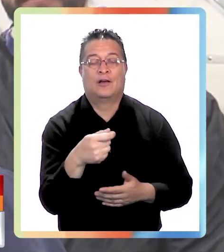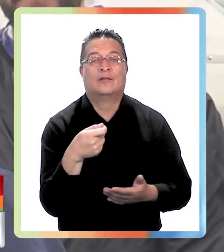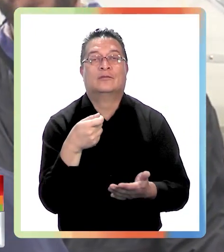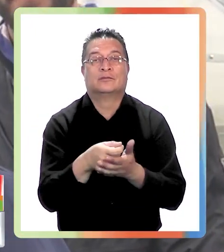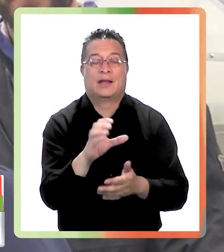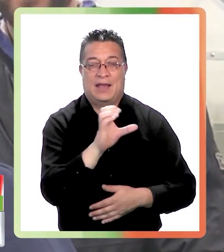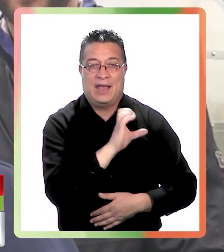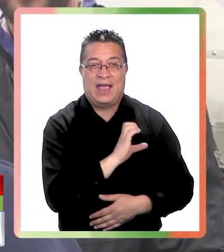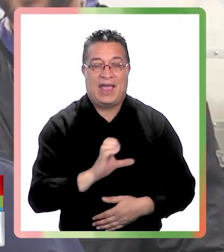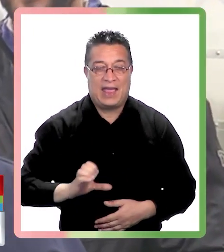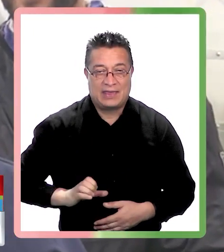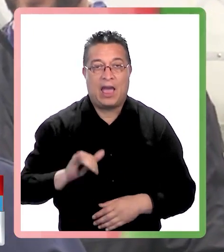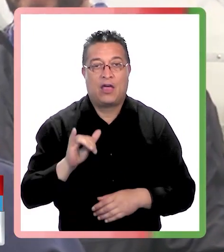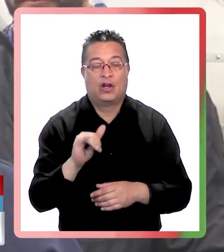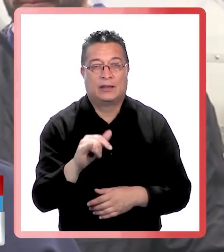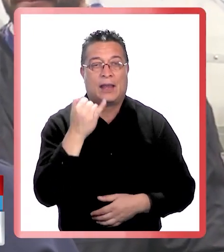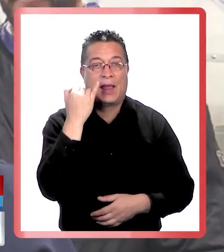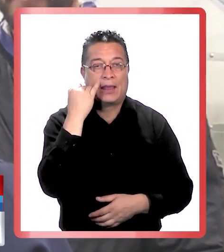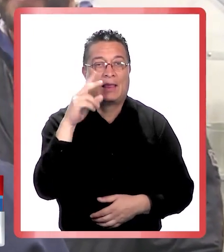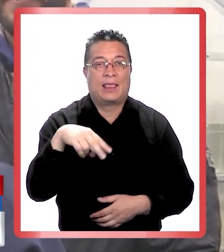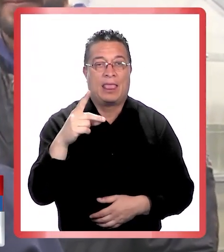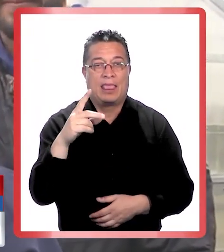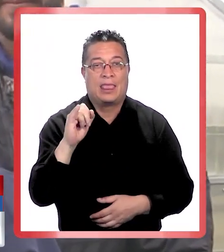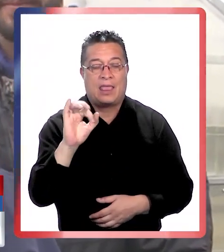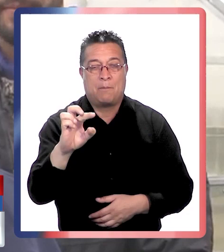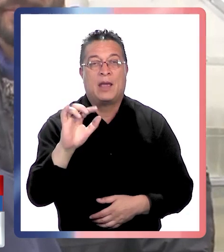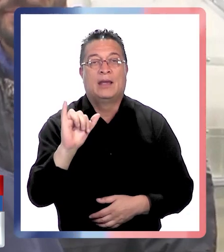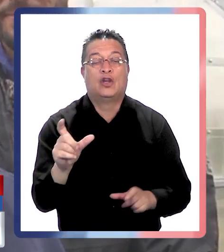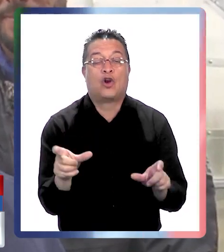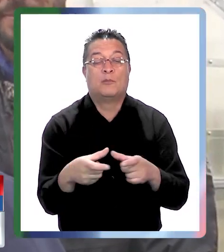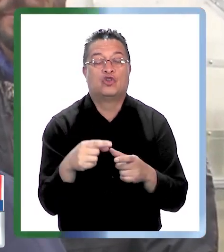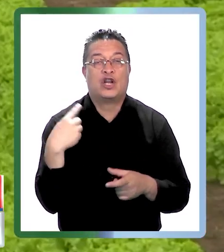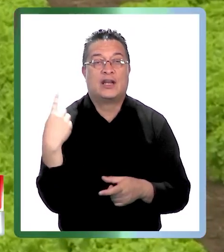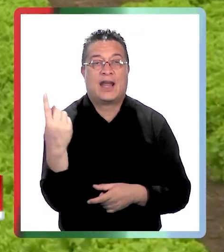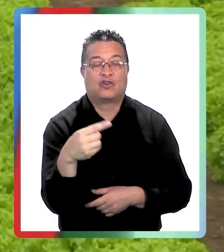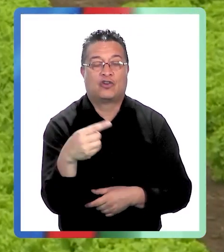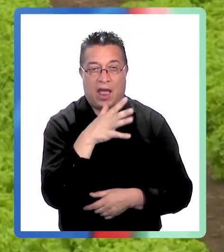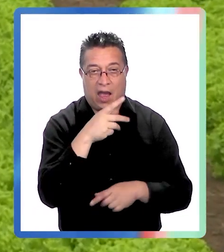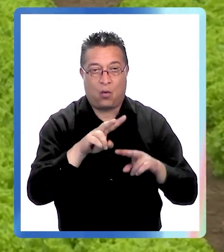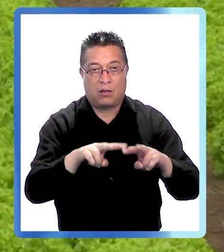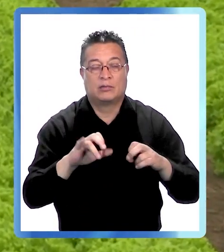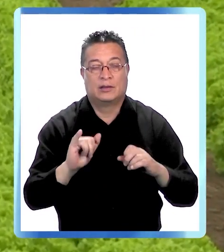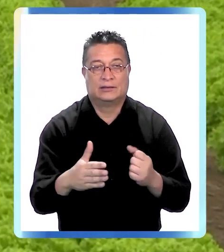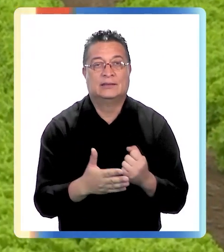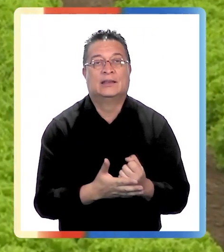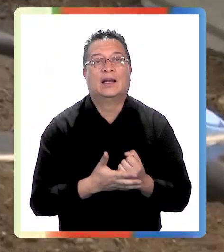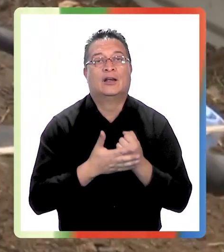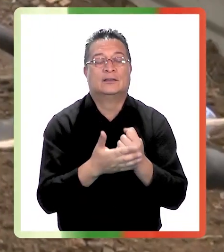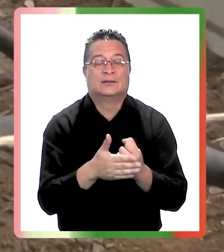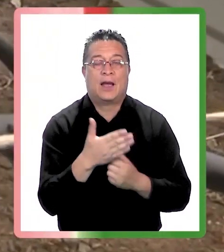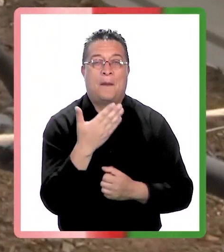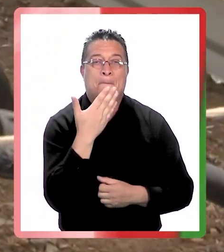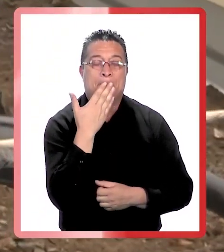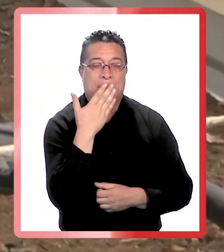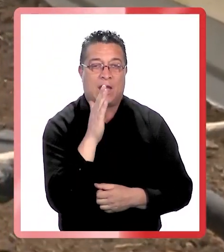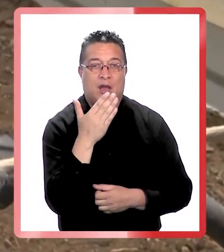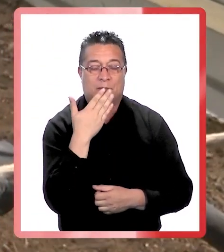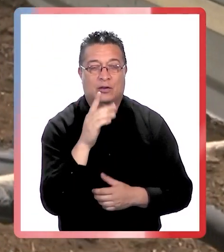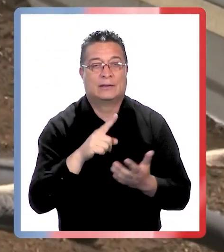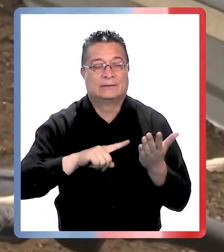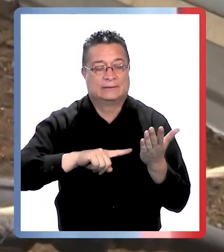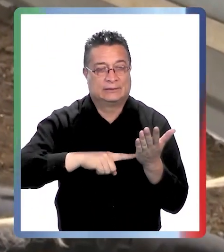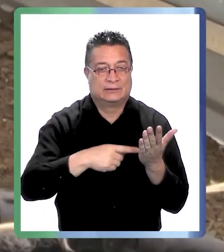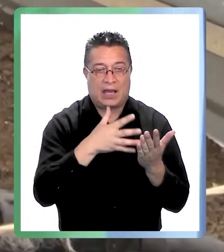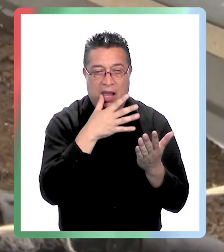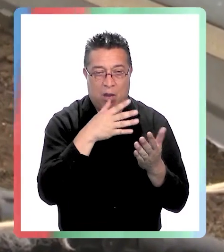ofrece el Estado, tanto a través del propio INDAP como de la Comisión Nacional de Riego, y de colaboración en mejorar, tecnificar el